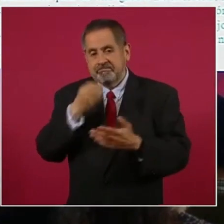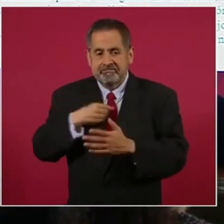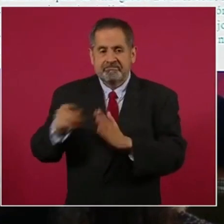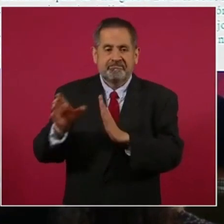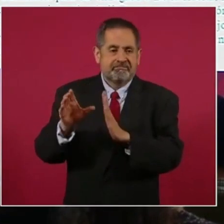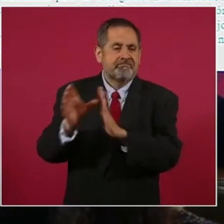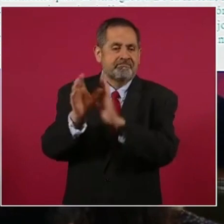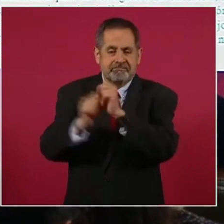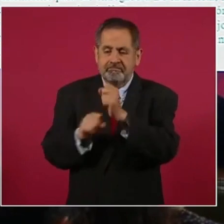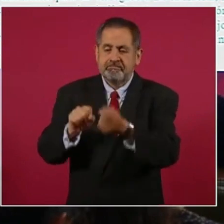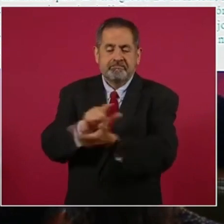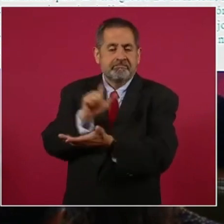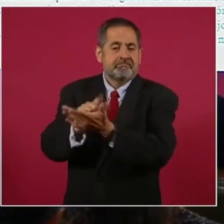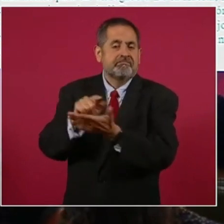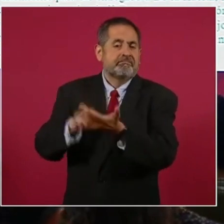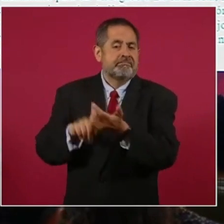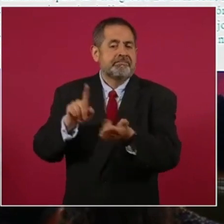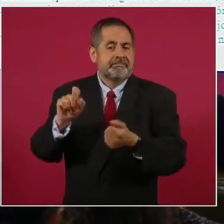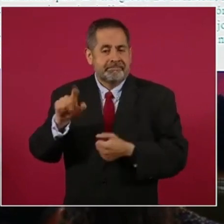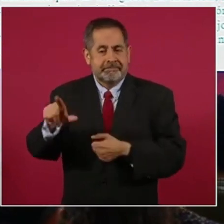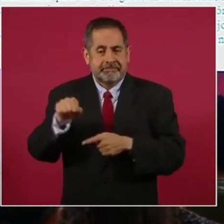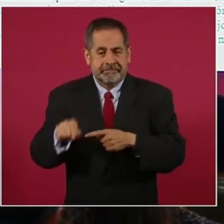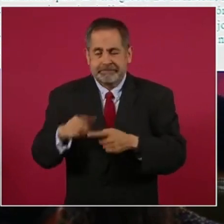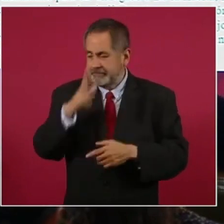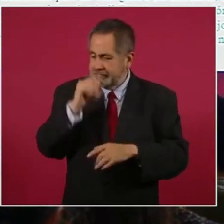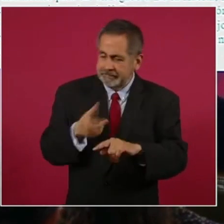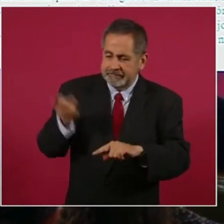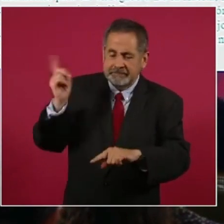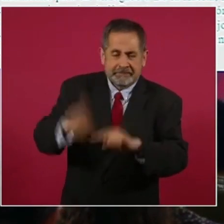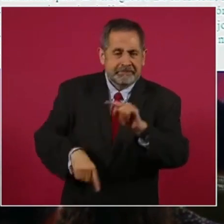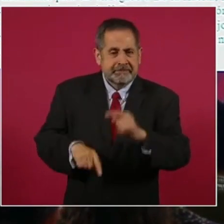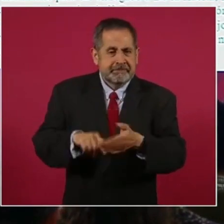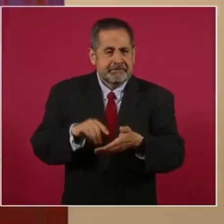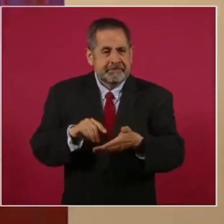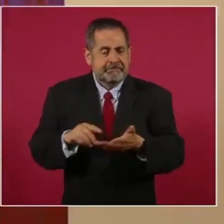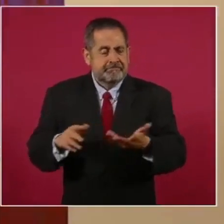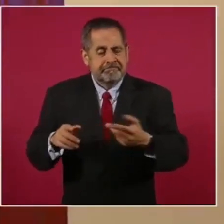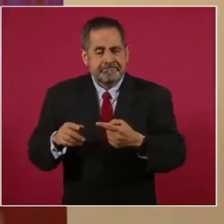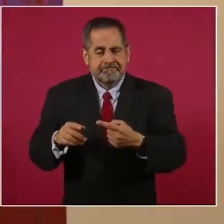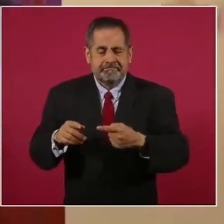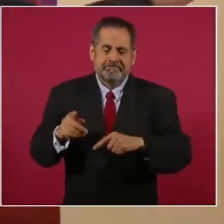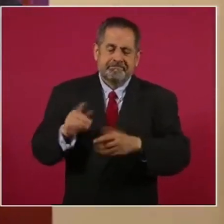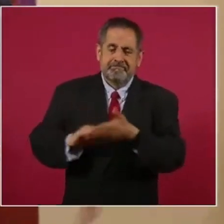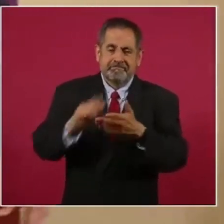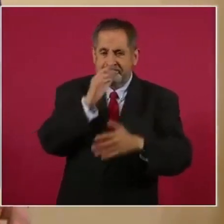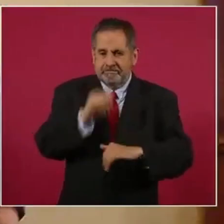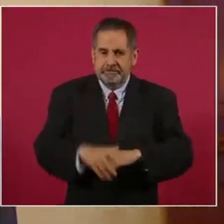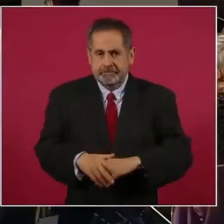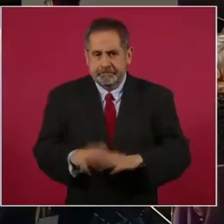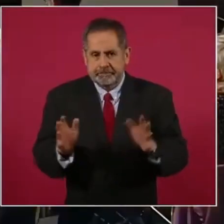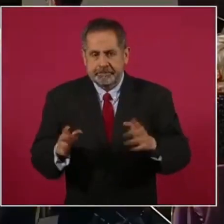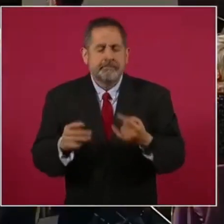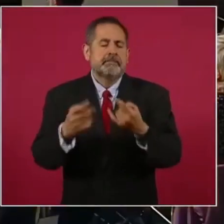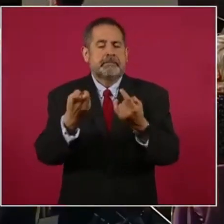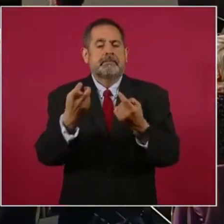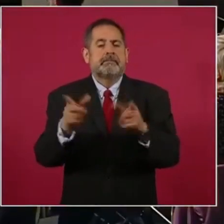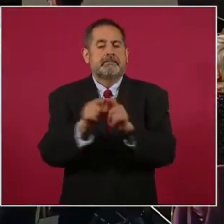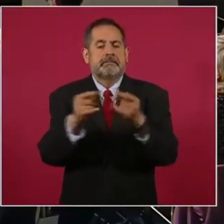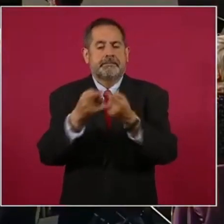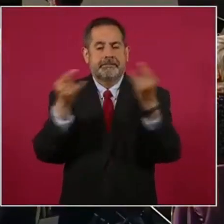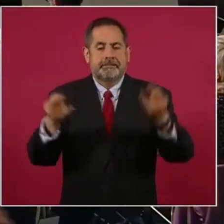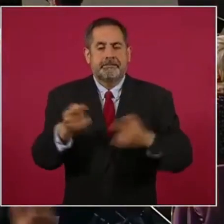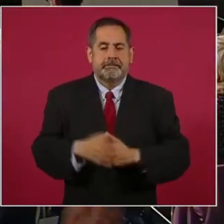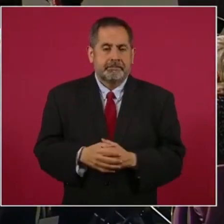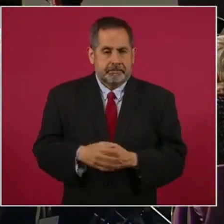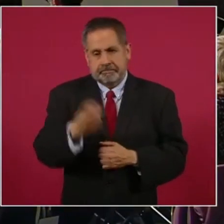nuestras leyes fundamentales y no podemos dar paso atrás. Bueno, hasta ahí quedó.